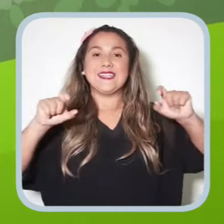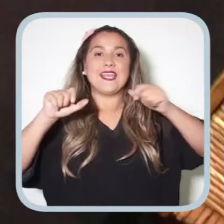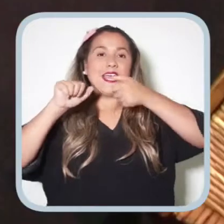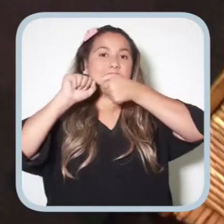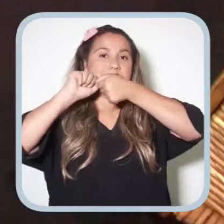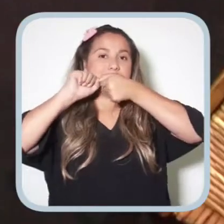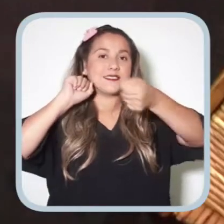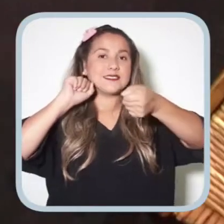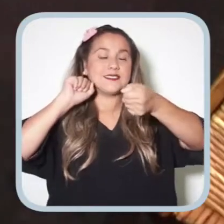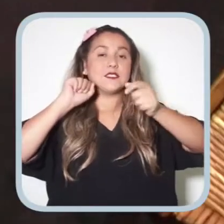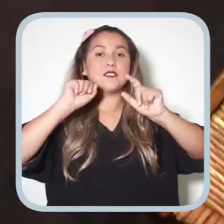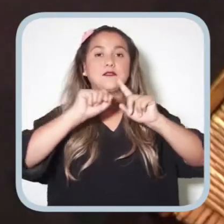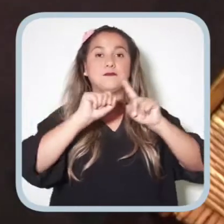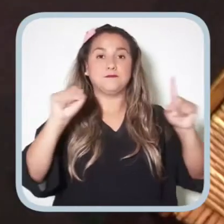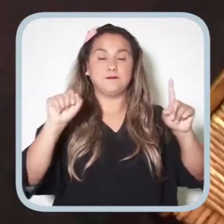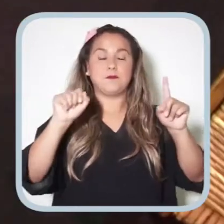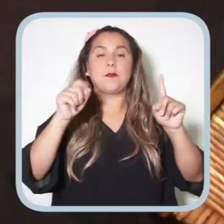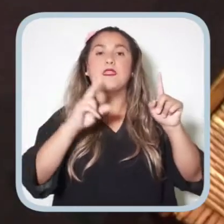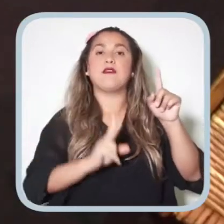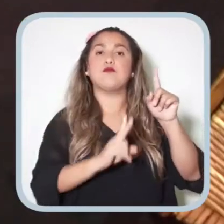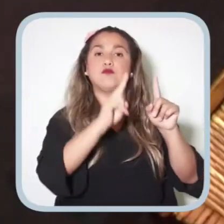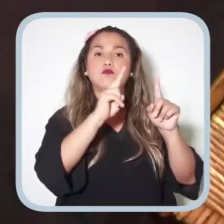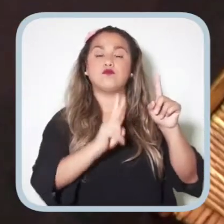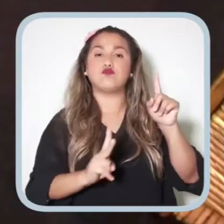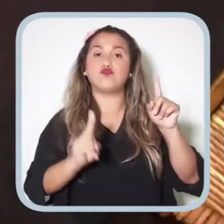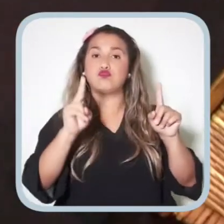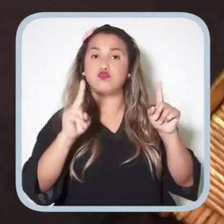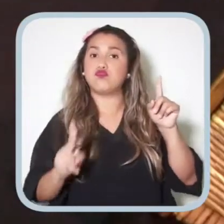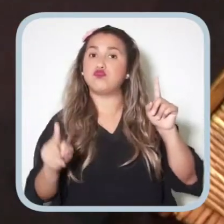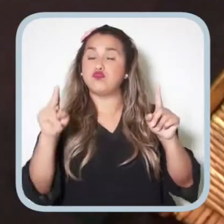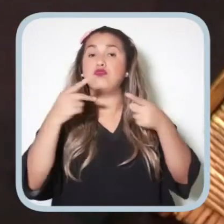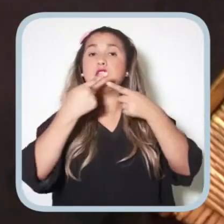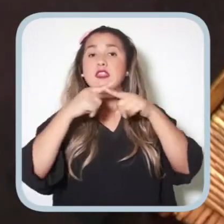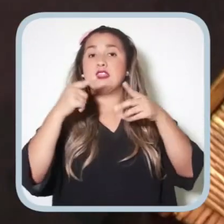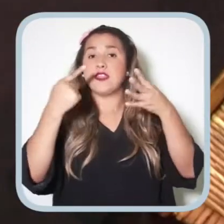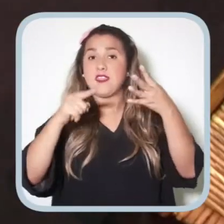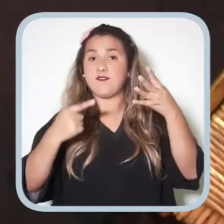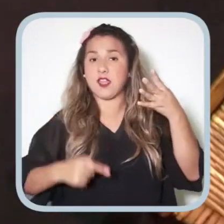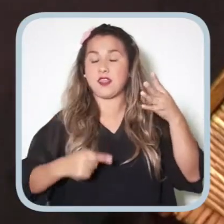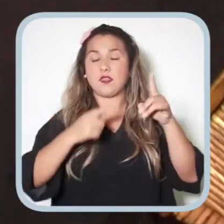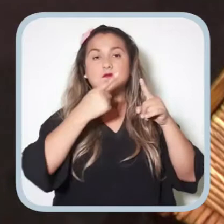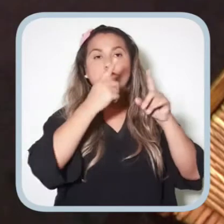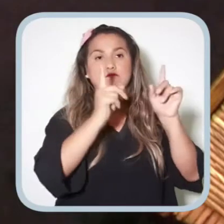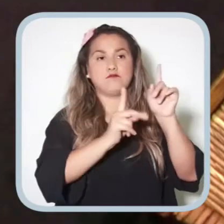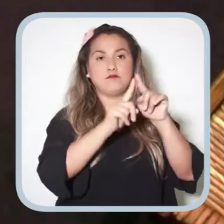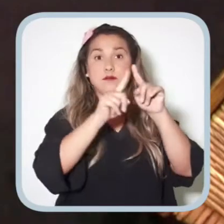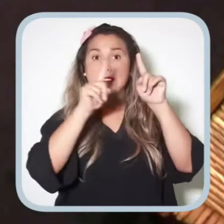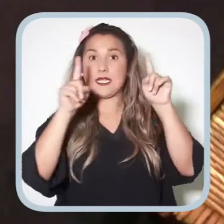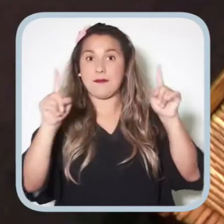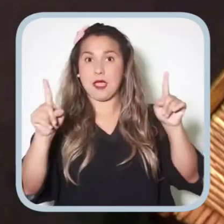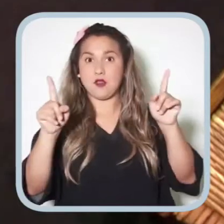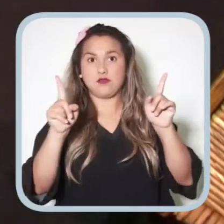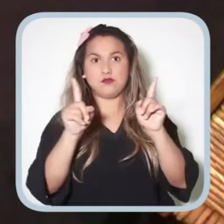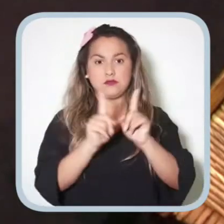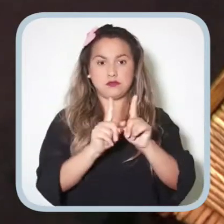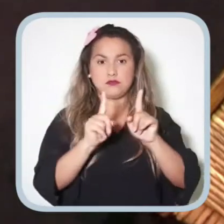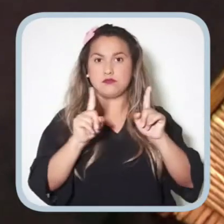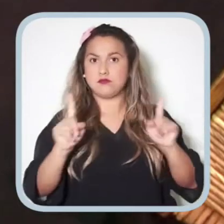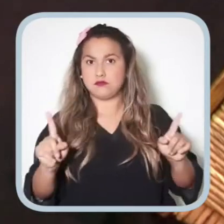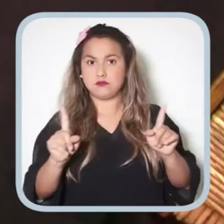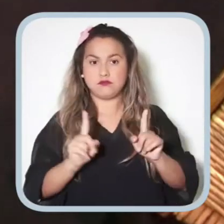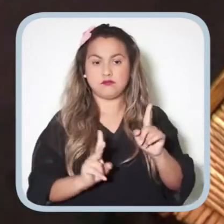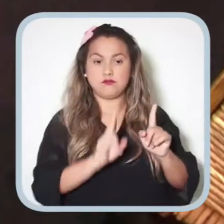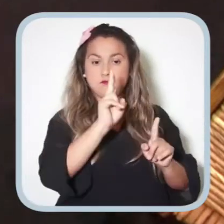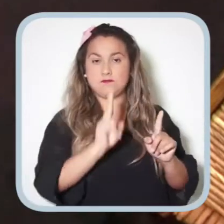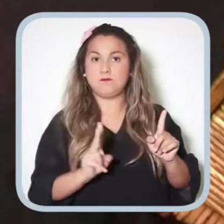vamos a cortar en diferentes tamaños y medidas porque esto nos va a ayudar a pegar los diferentes papelitos de colores